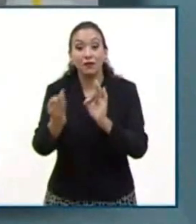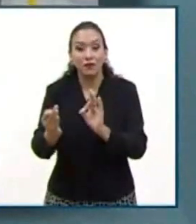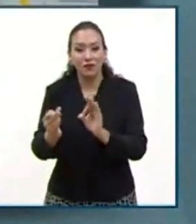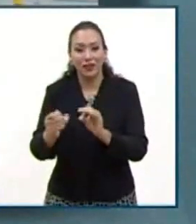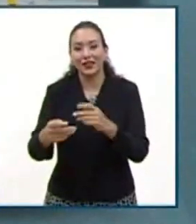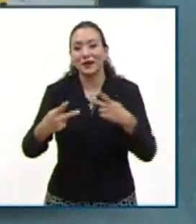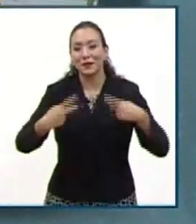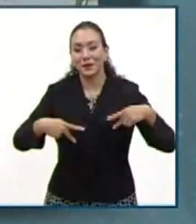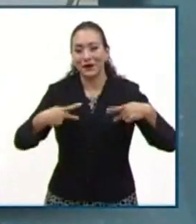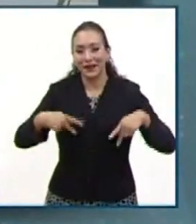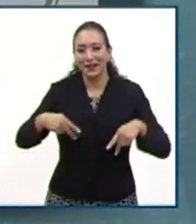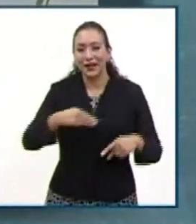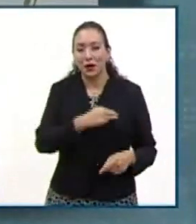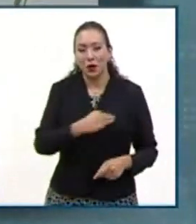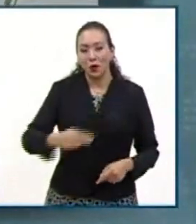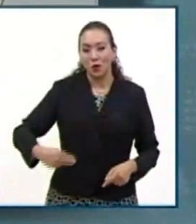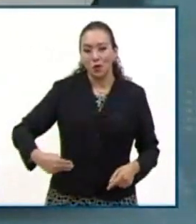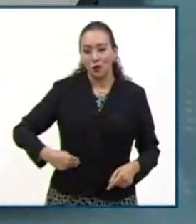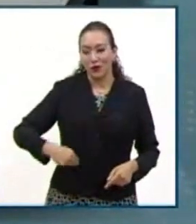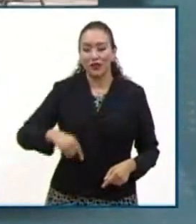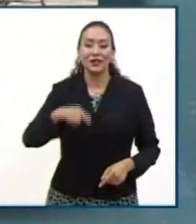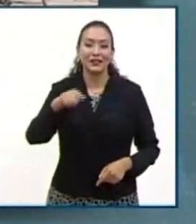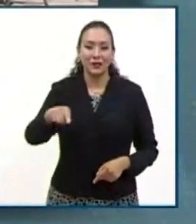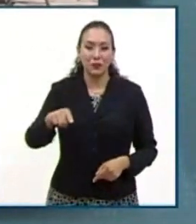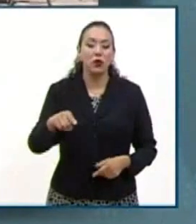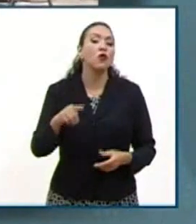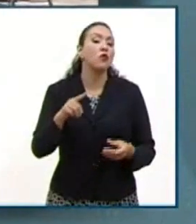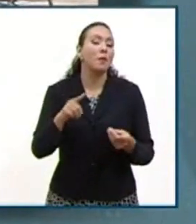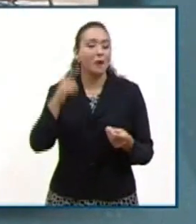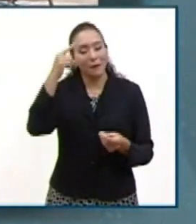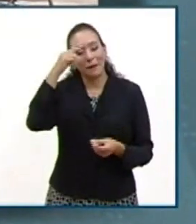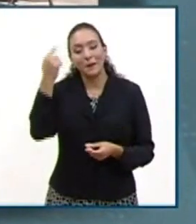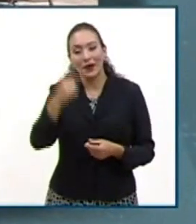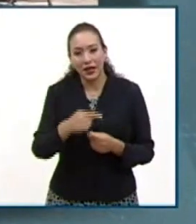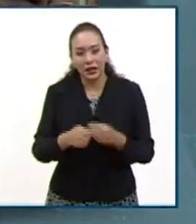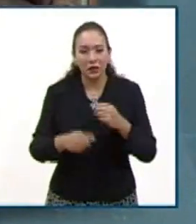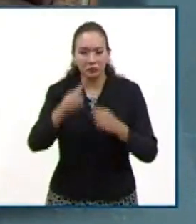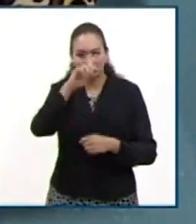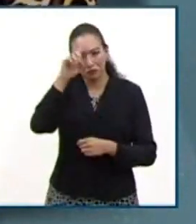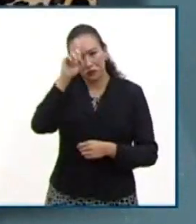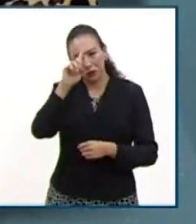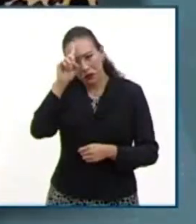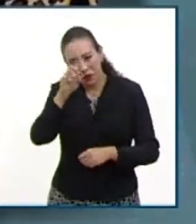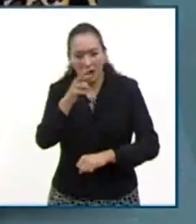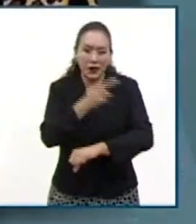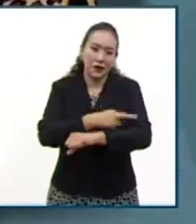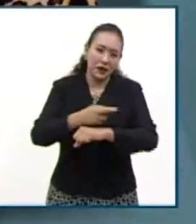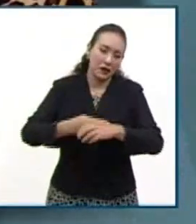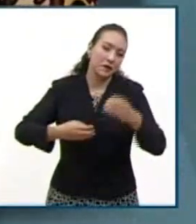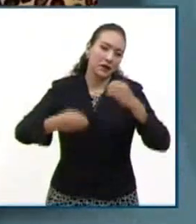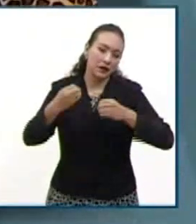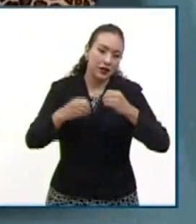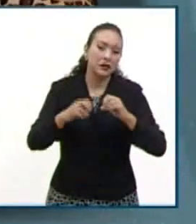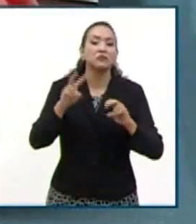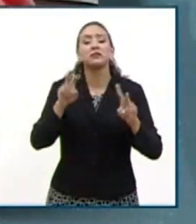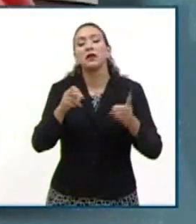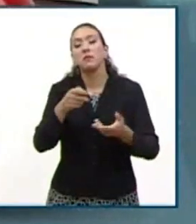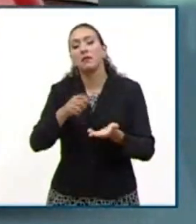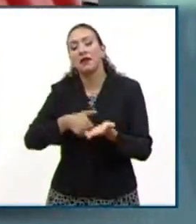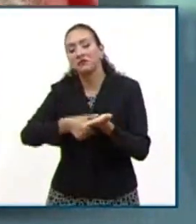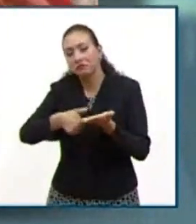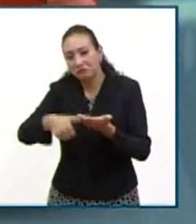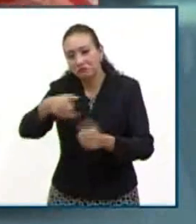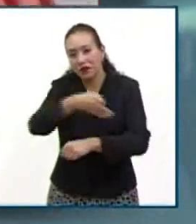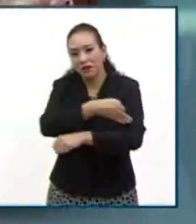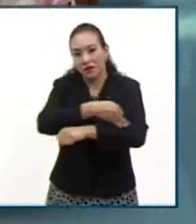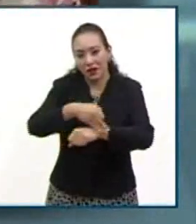al municipio de Chalchicomula de Sesma, con atención jurídica gratuita para diversos trámites en materia civil, familiar, penal,